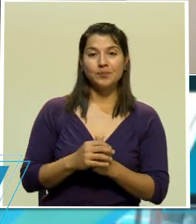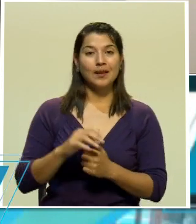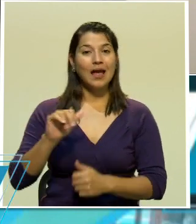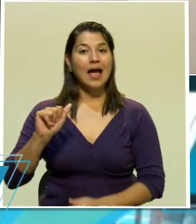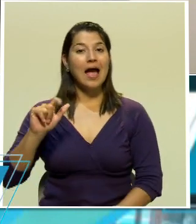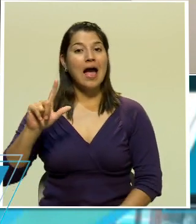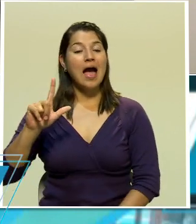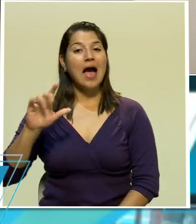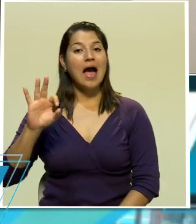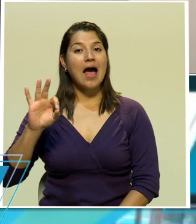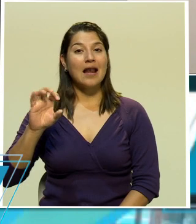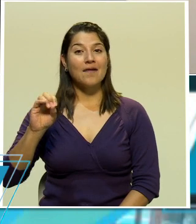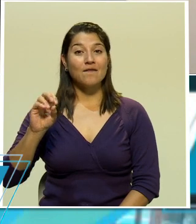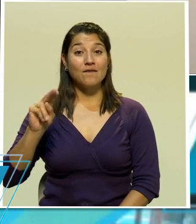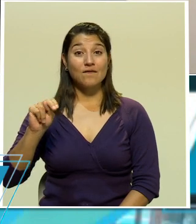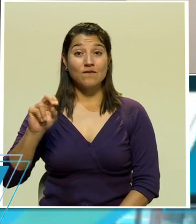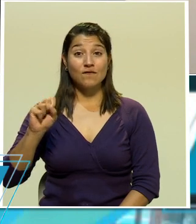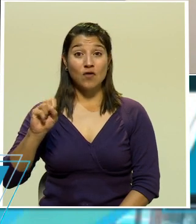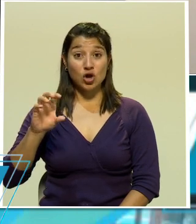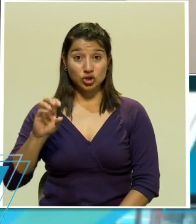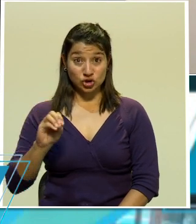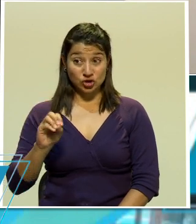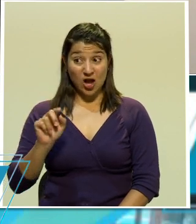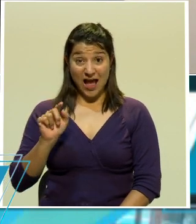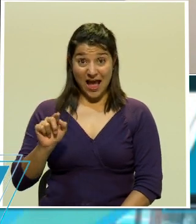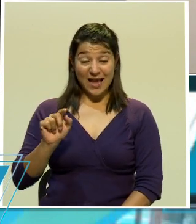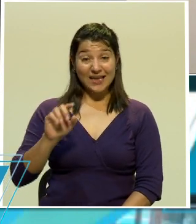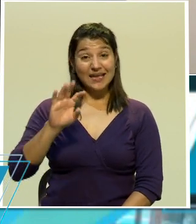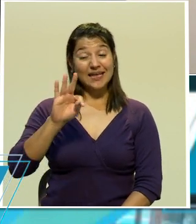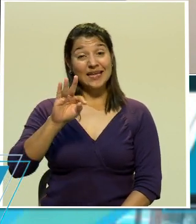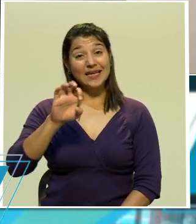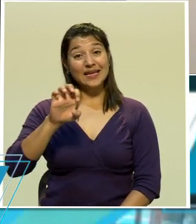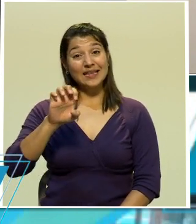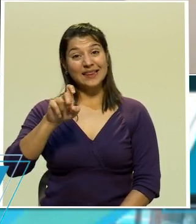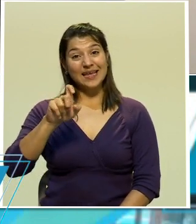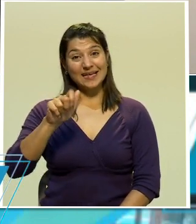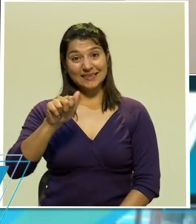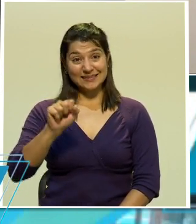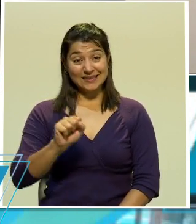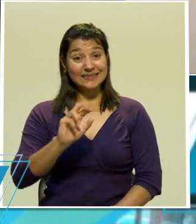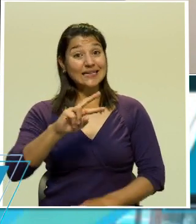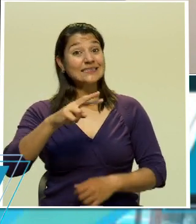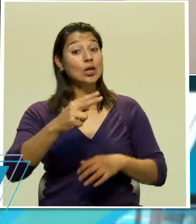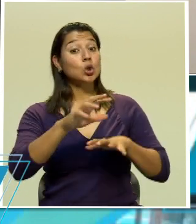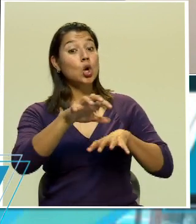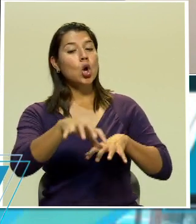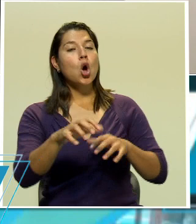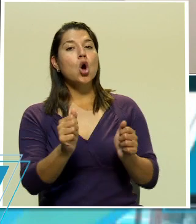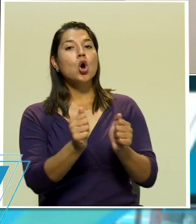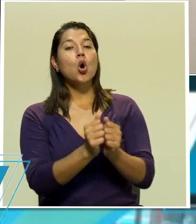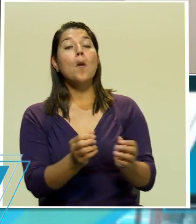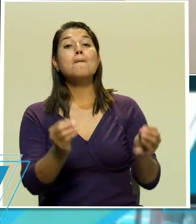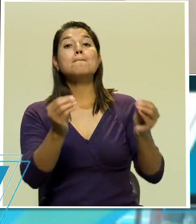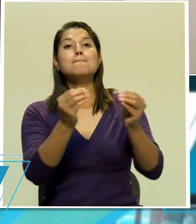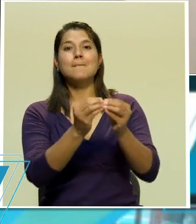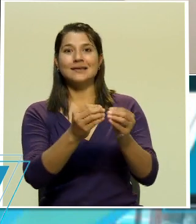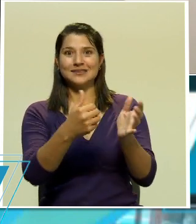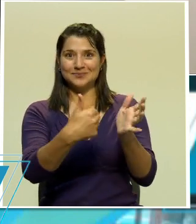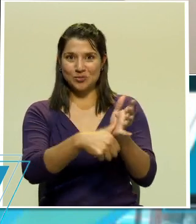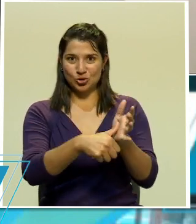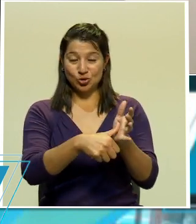es el segundo estado con mayor cantidad de asientos en el colegio electoral y allí ganó Donald